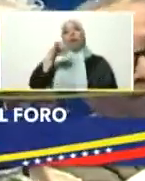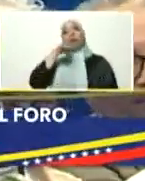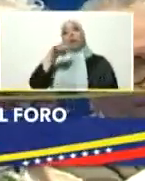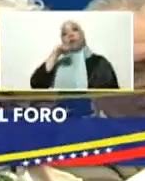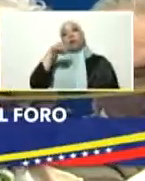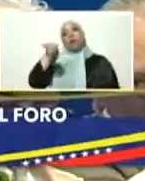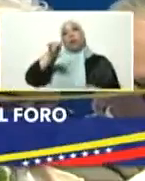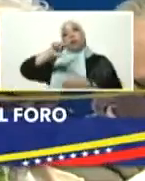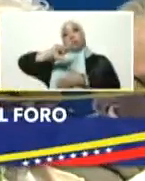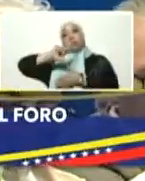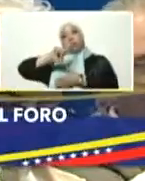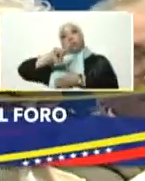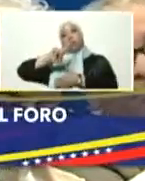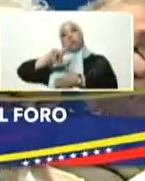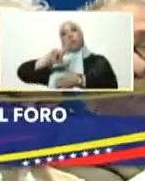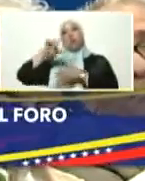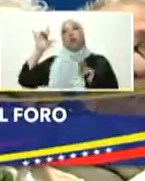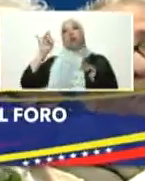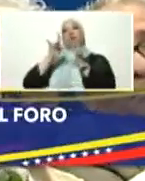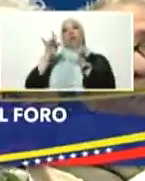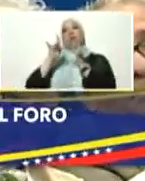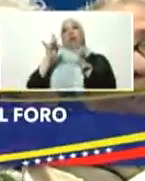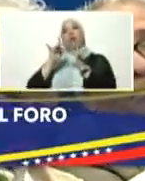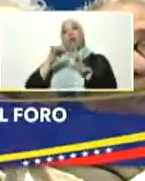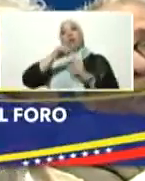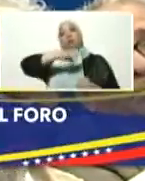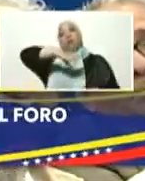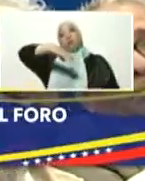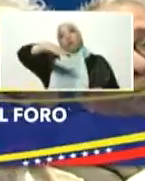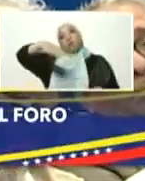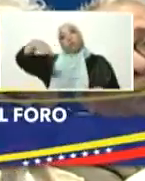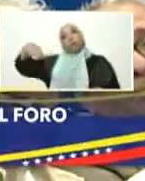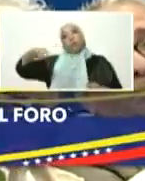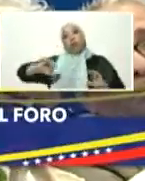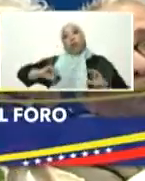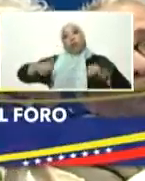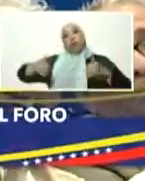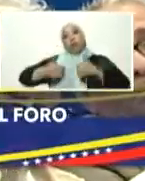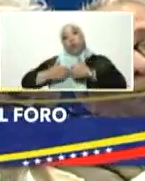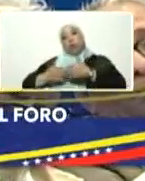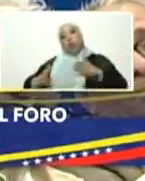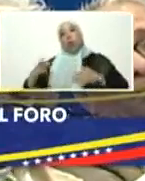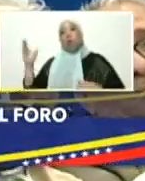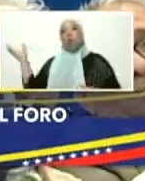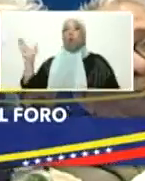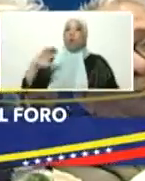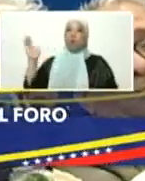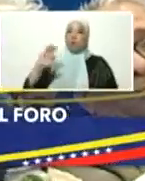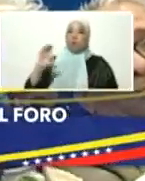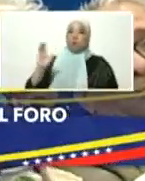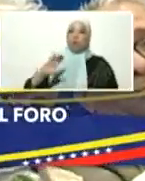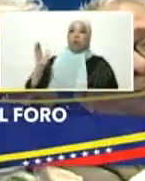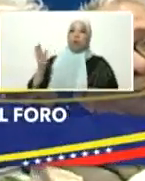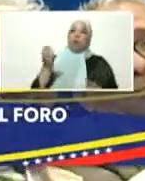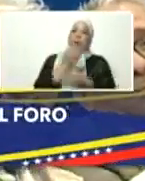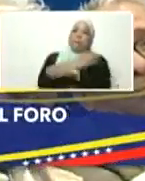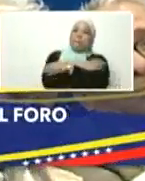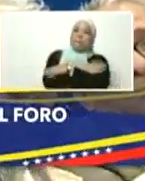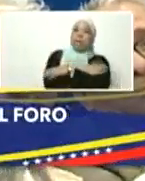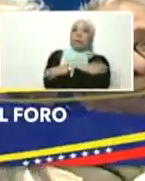Caribe, de juntarnos, de ser la entrada de Sudamérica, de tener también nuestros brazos abiertos hacia